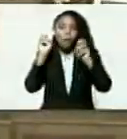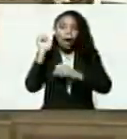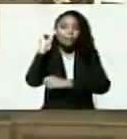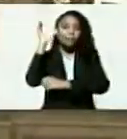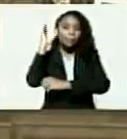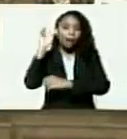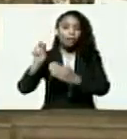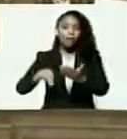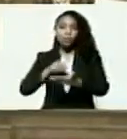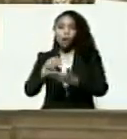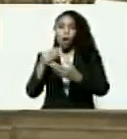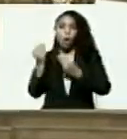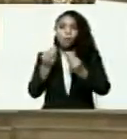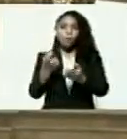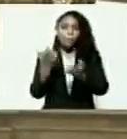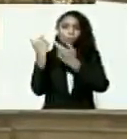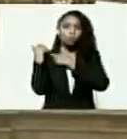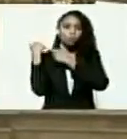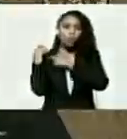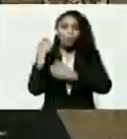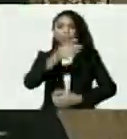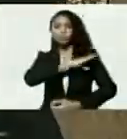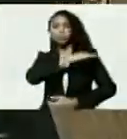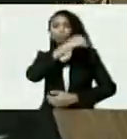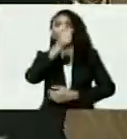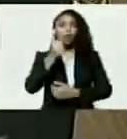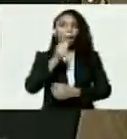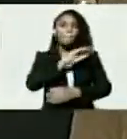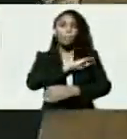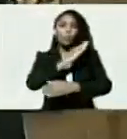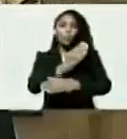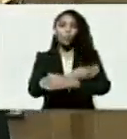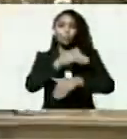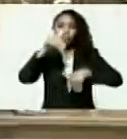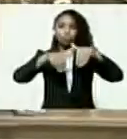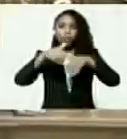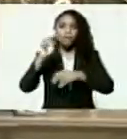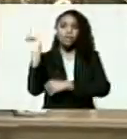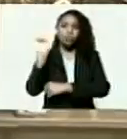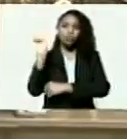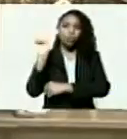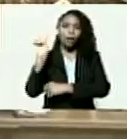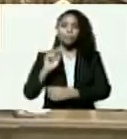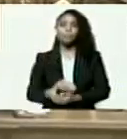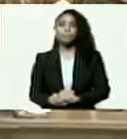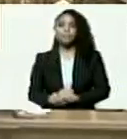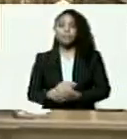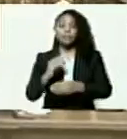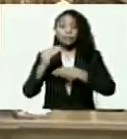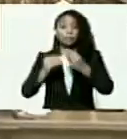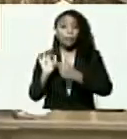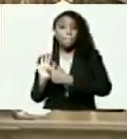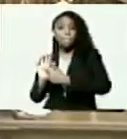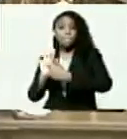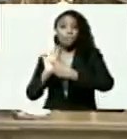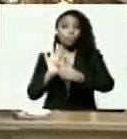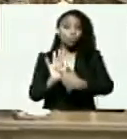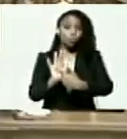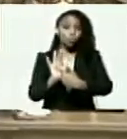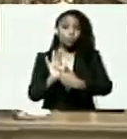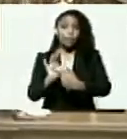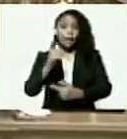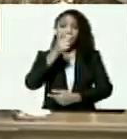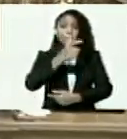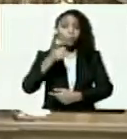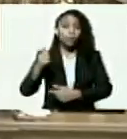Nacional como rectores y rectoras del Poder Electoral venezolano. Destacamos que los